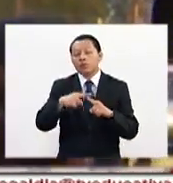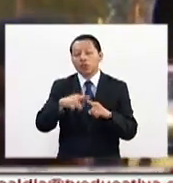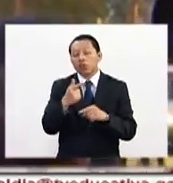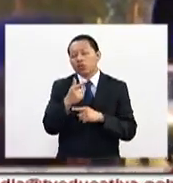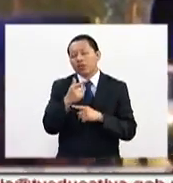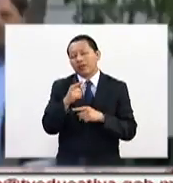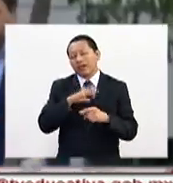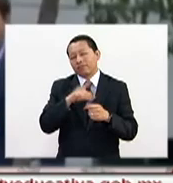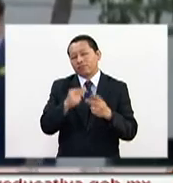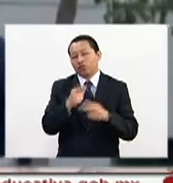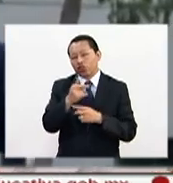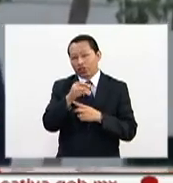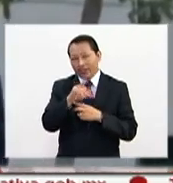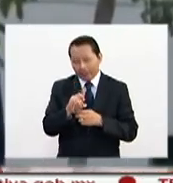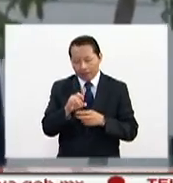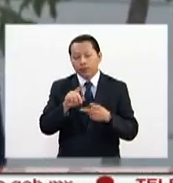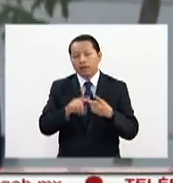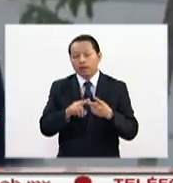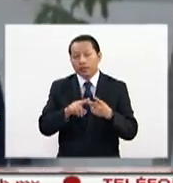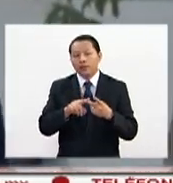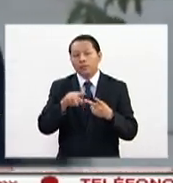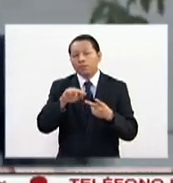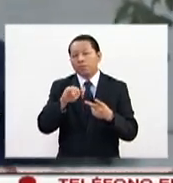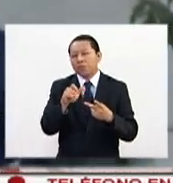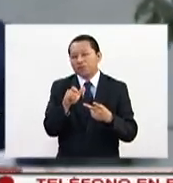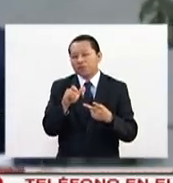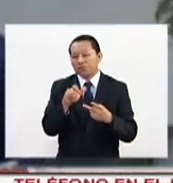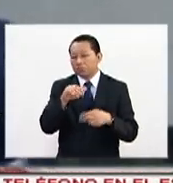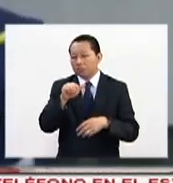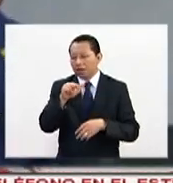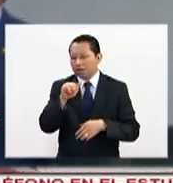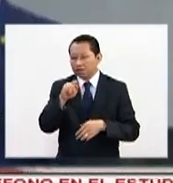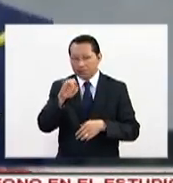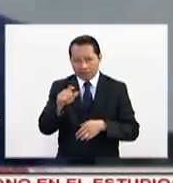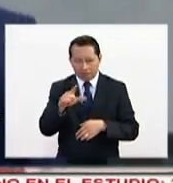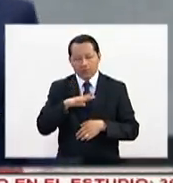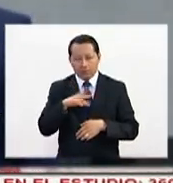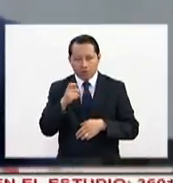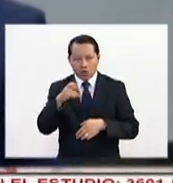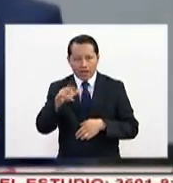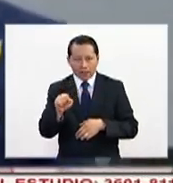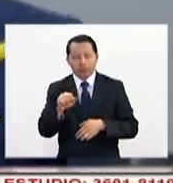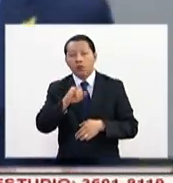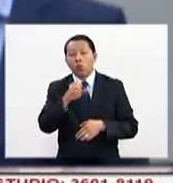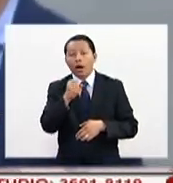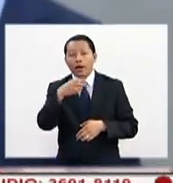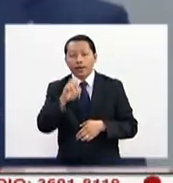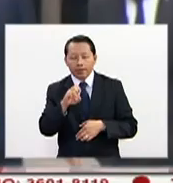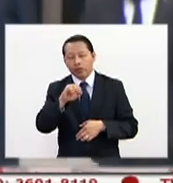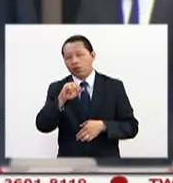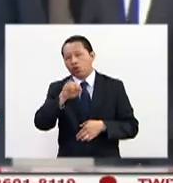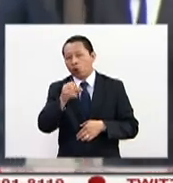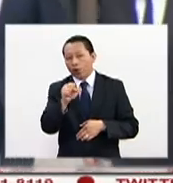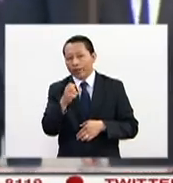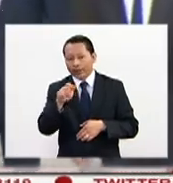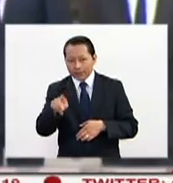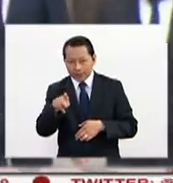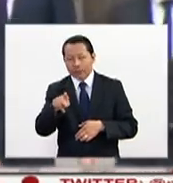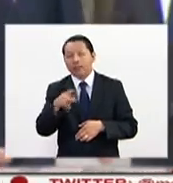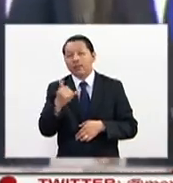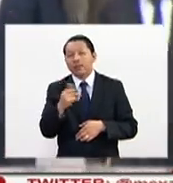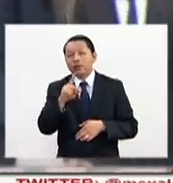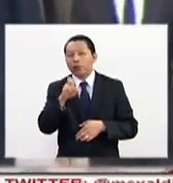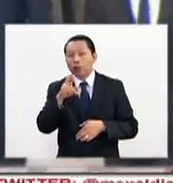Jordi Turull, Raúl Romeva, Marixtel Porras, Joaquín Forn, Josep Rull, Carles Mundó